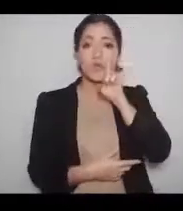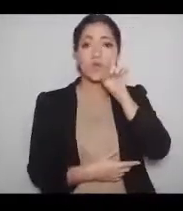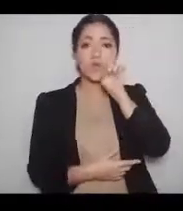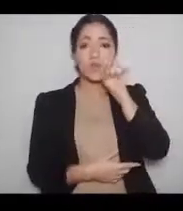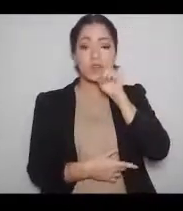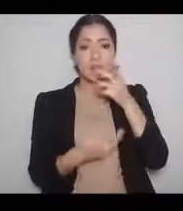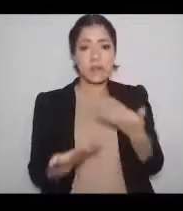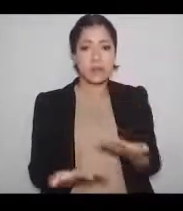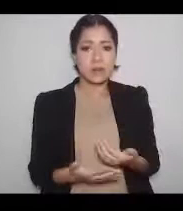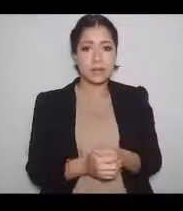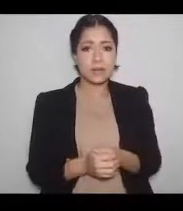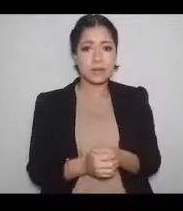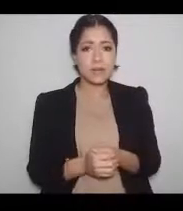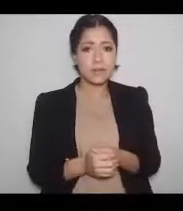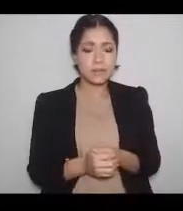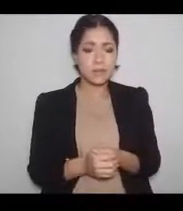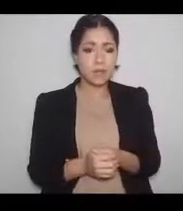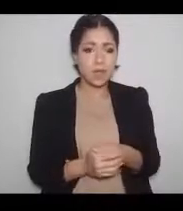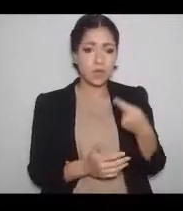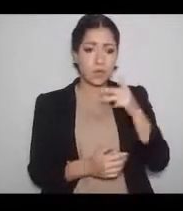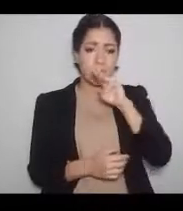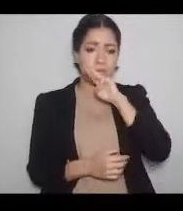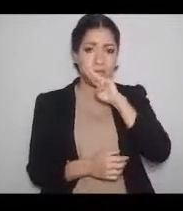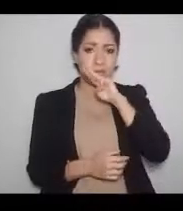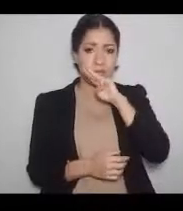Te adoraba como si se viera en el espejo.